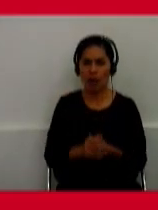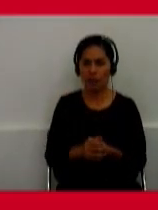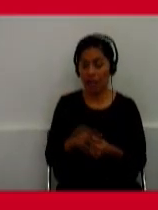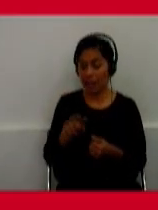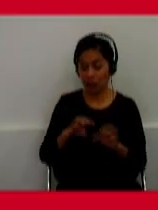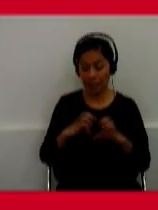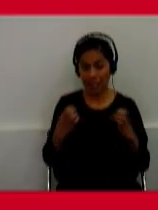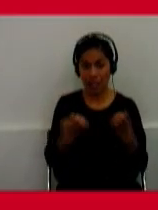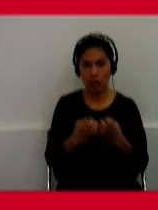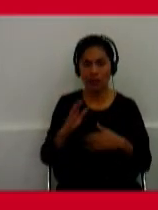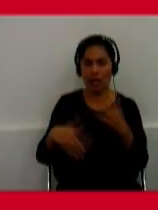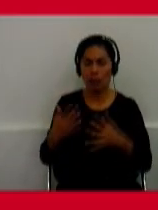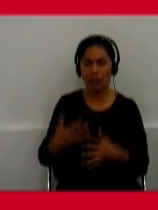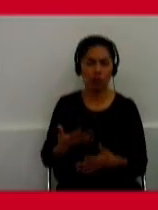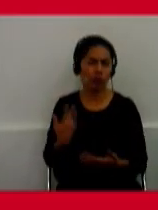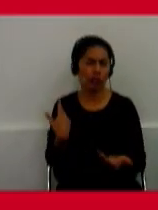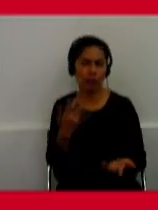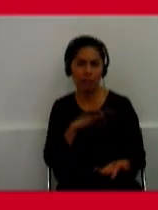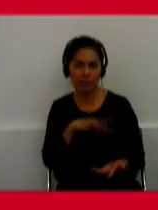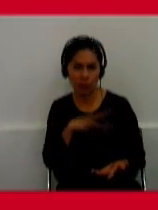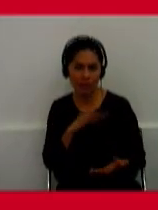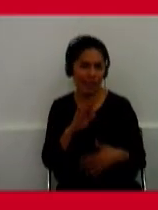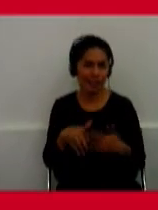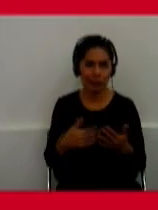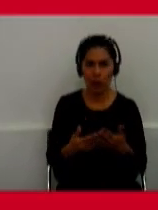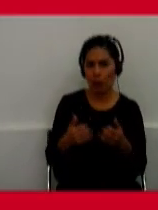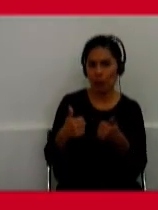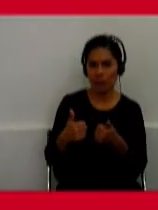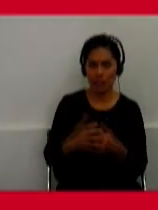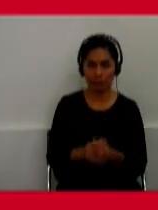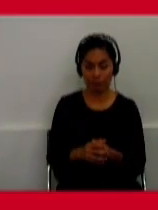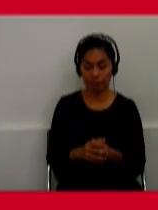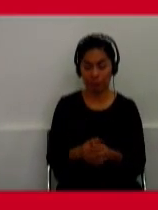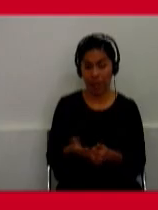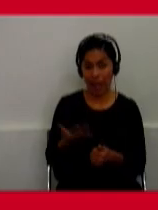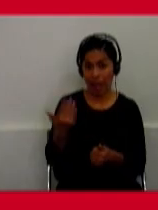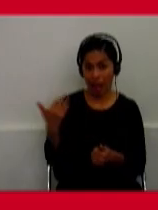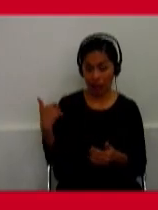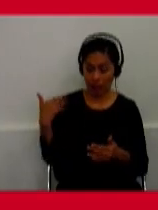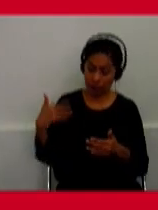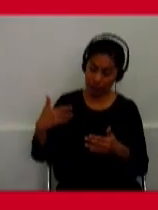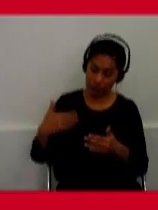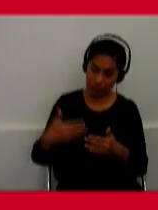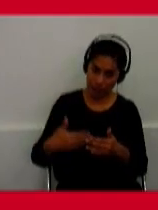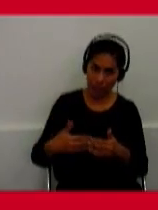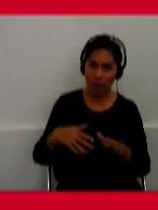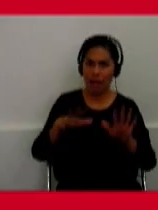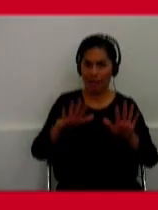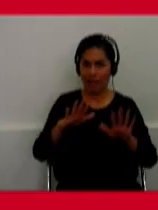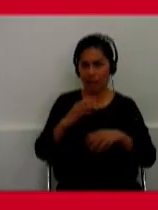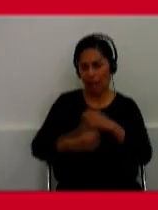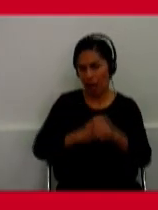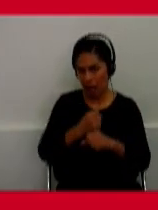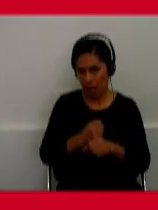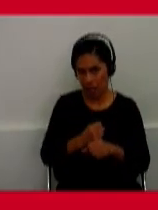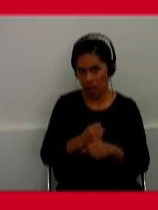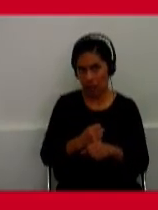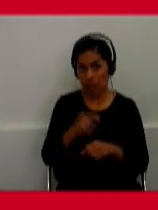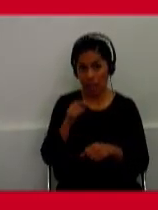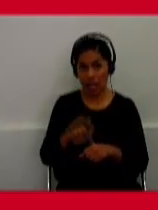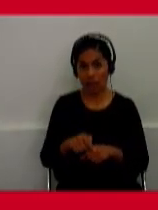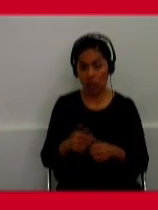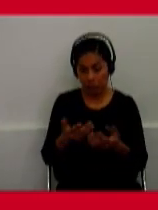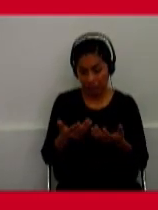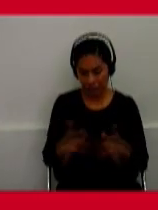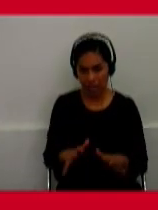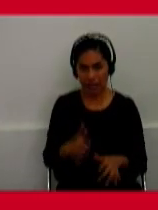al máximo. Sin duda, los últimos años, los últimos 10, 15 años, esto se ha